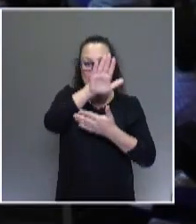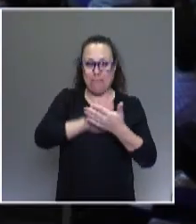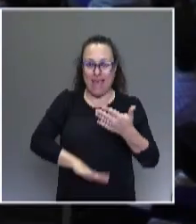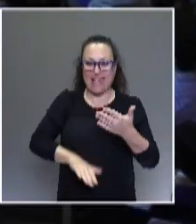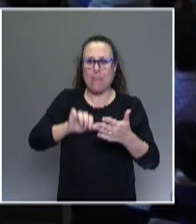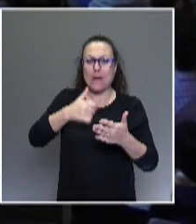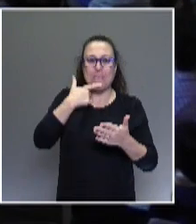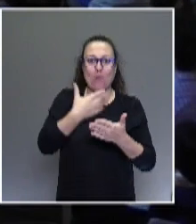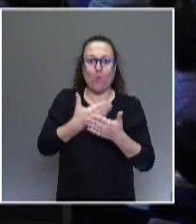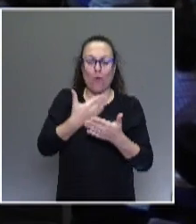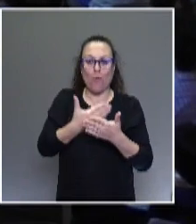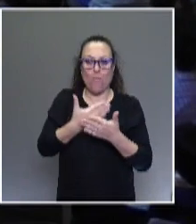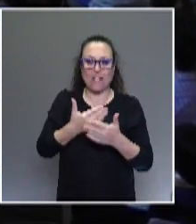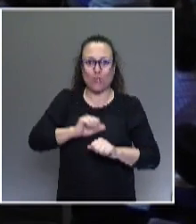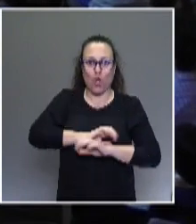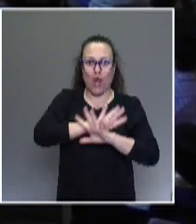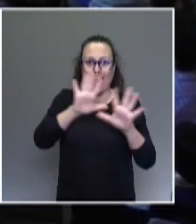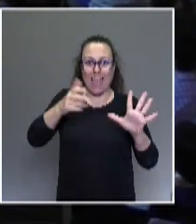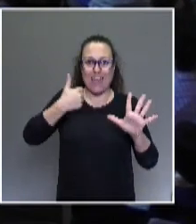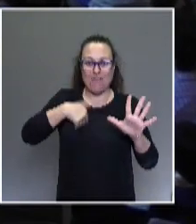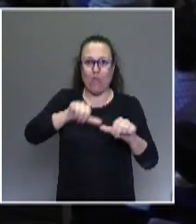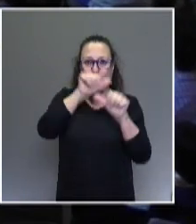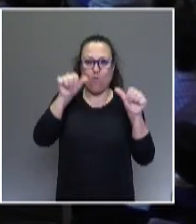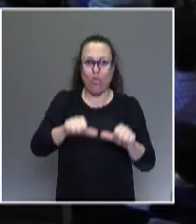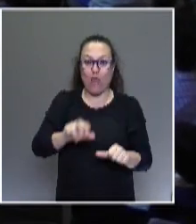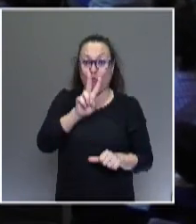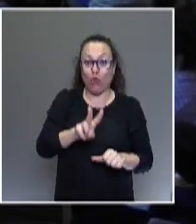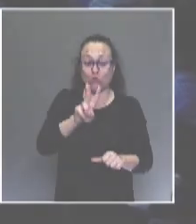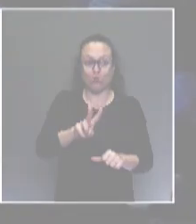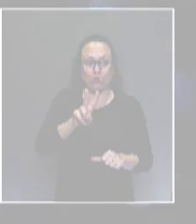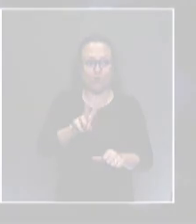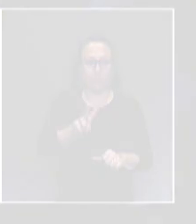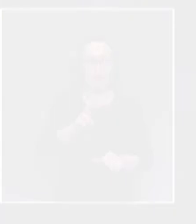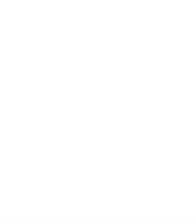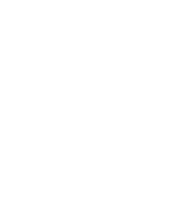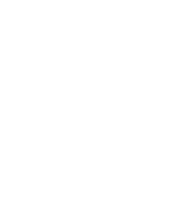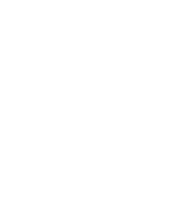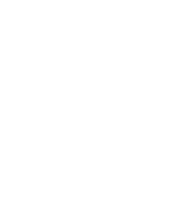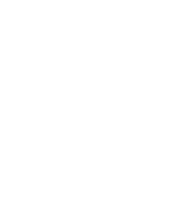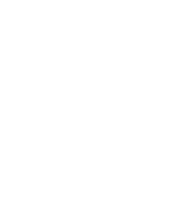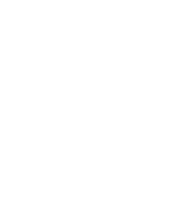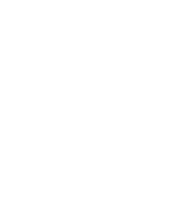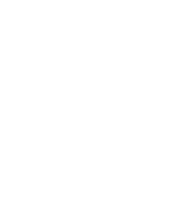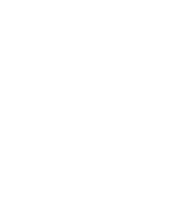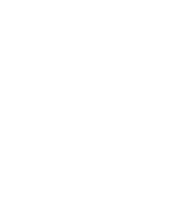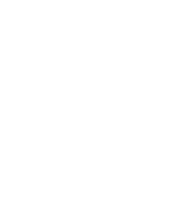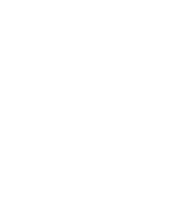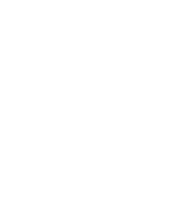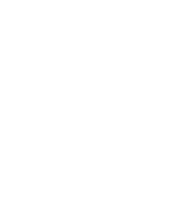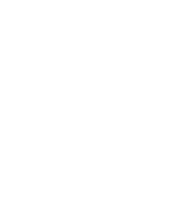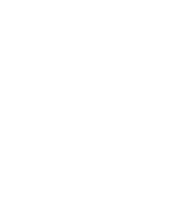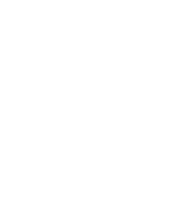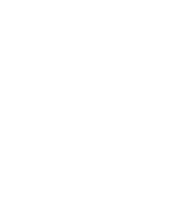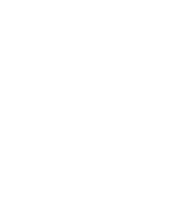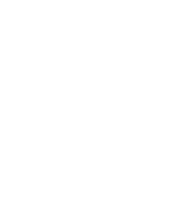primer documento que hemos clarificado es el modelo dos de Providencia de Premio Estatal y esta notificación